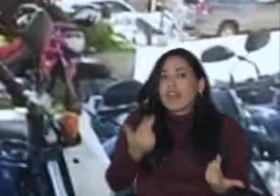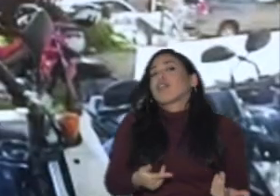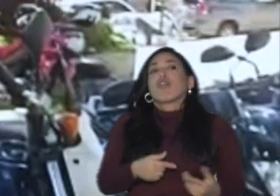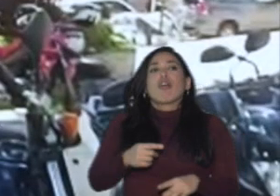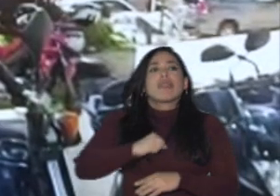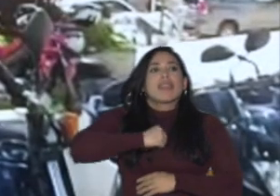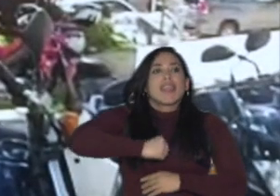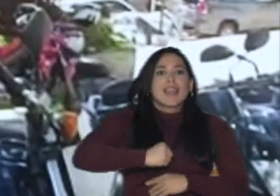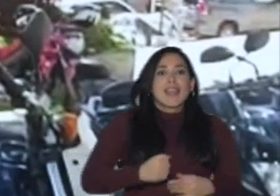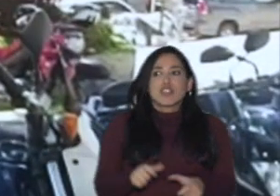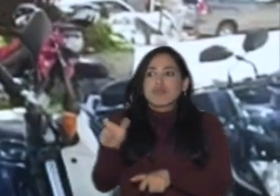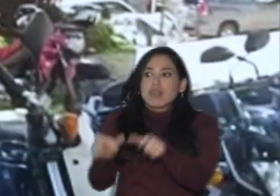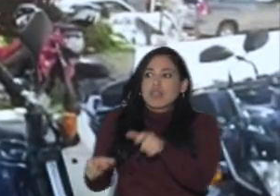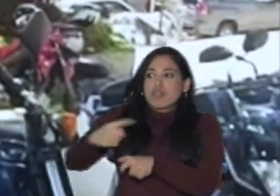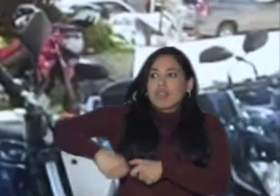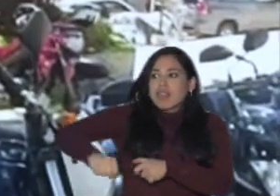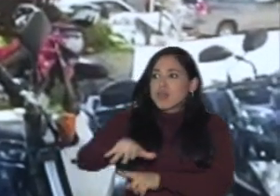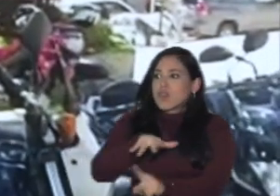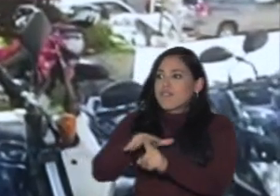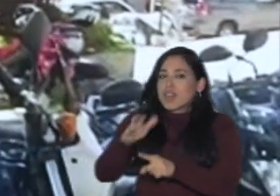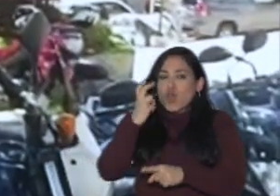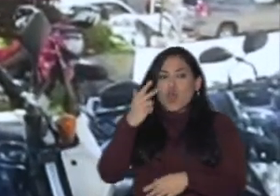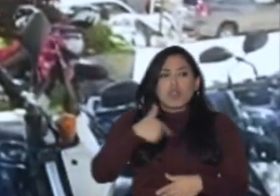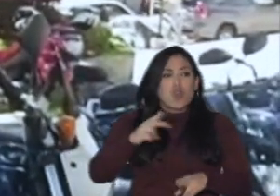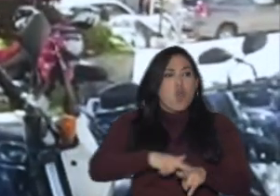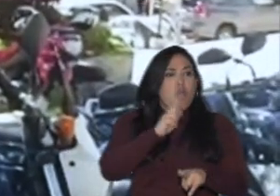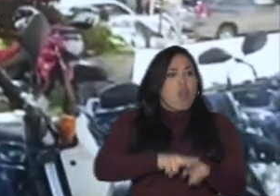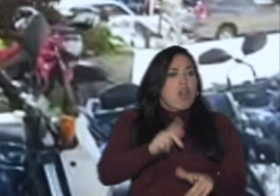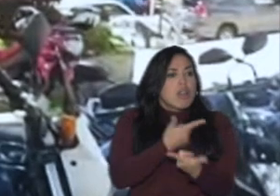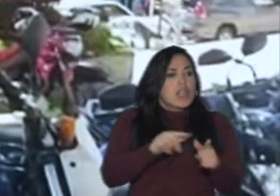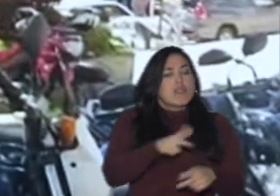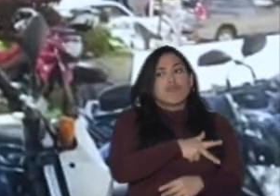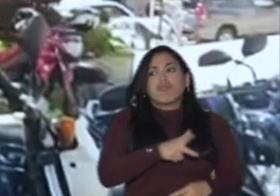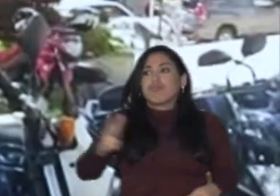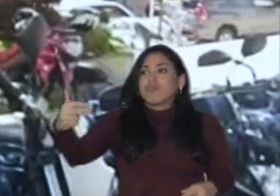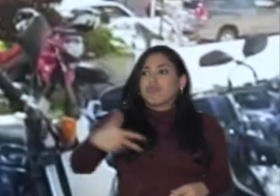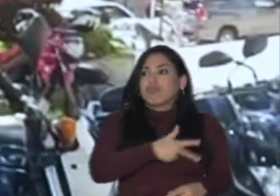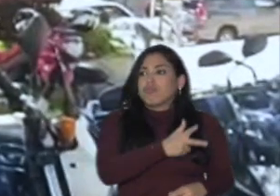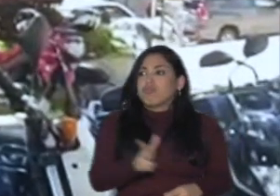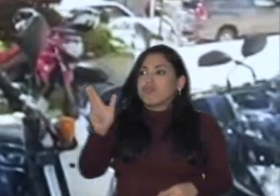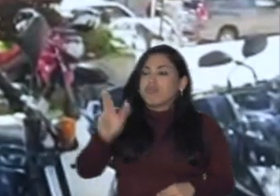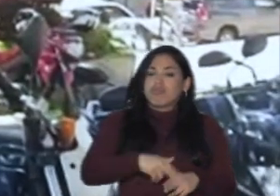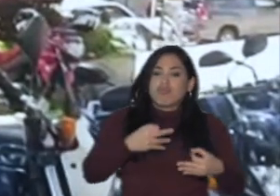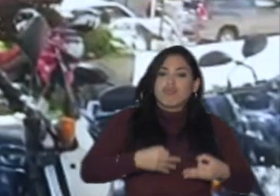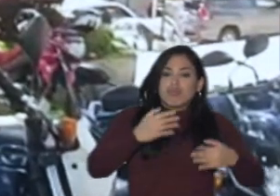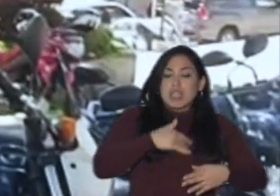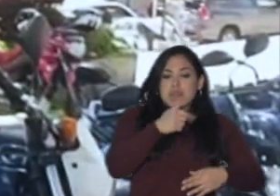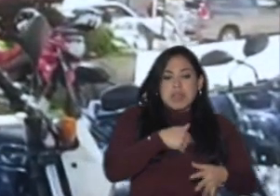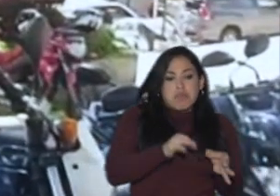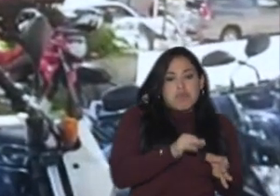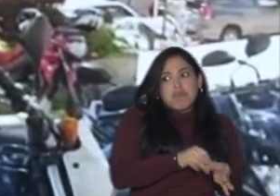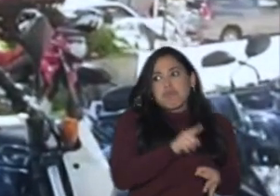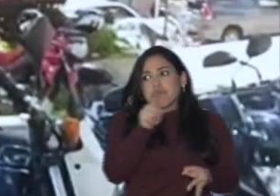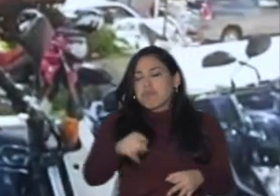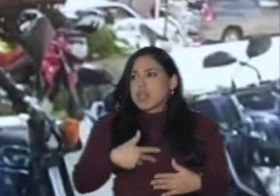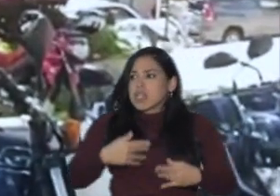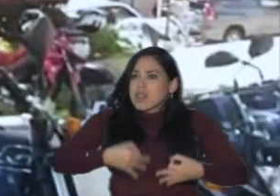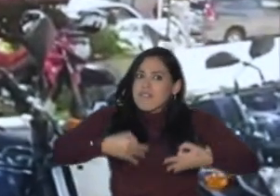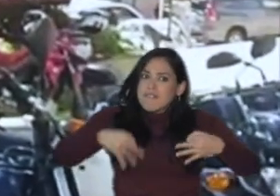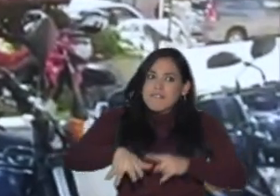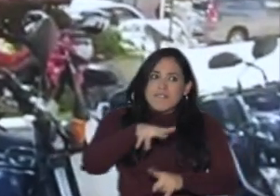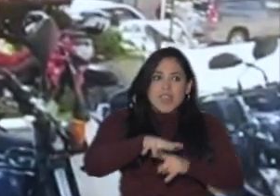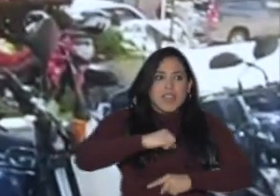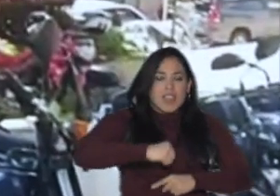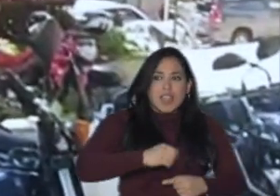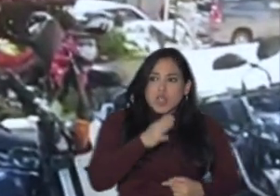todos los derechos de los ciudadanos para poder desplazarse y poder tener un transporte digno hacia sus municipios. La